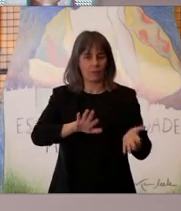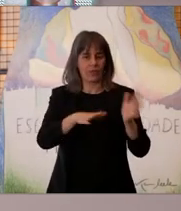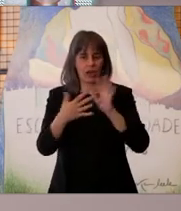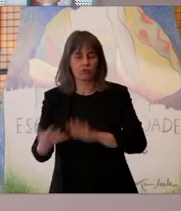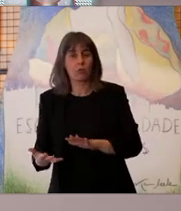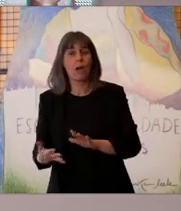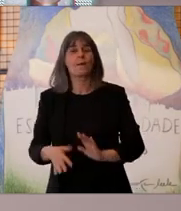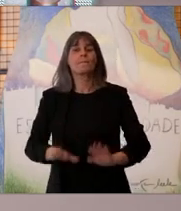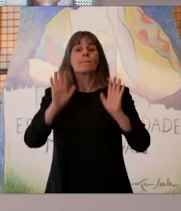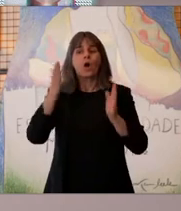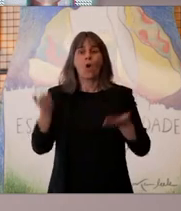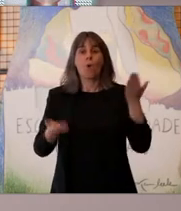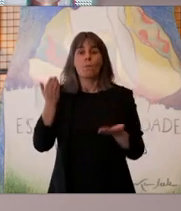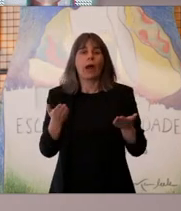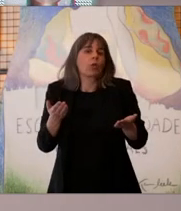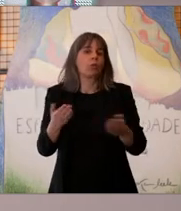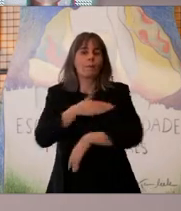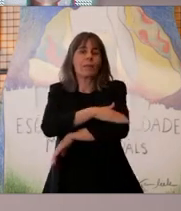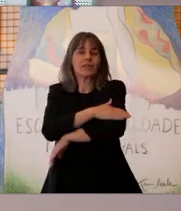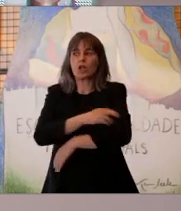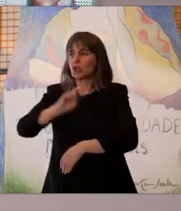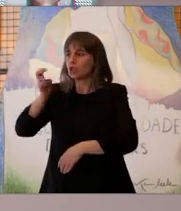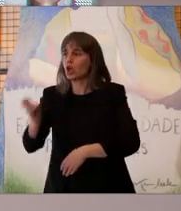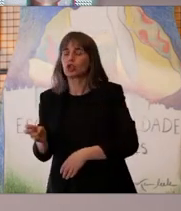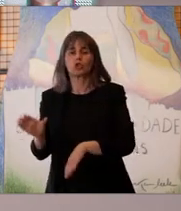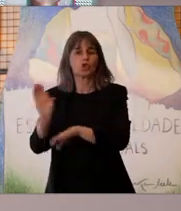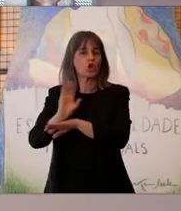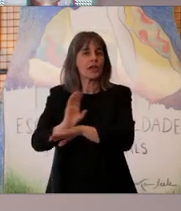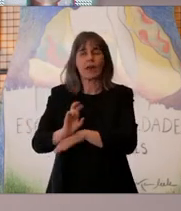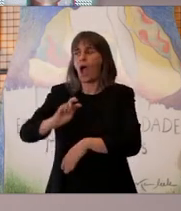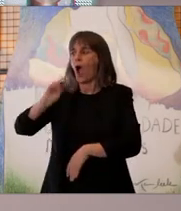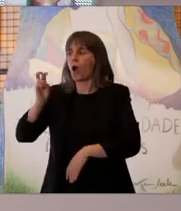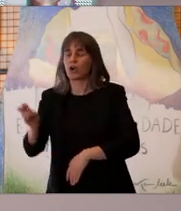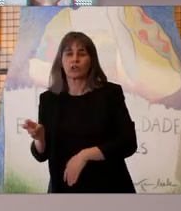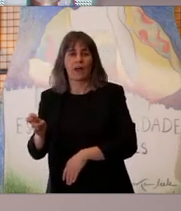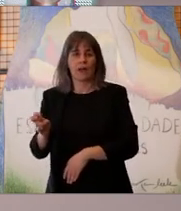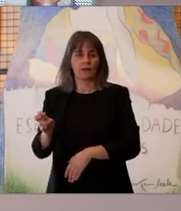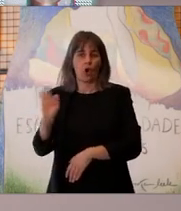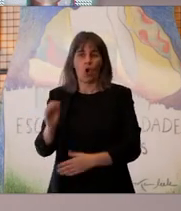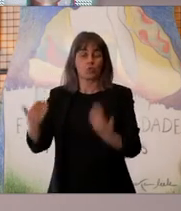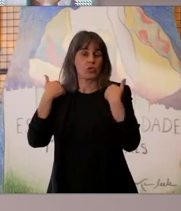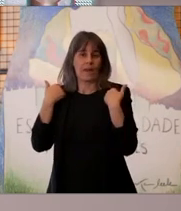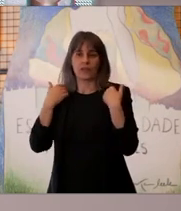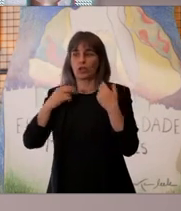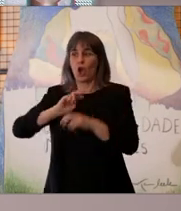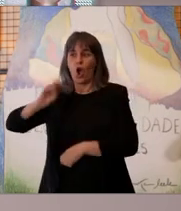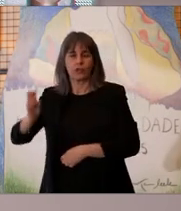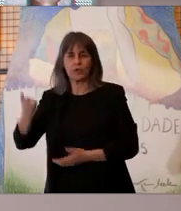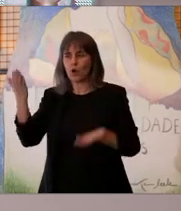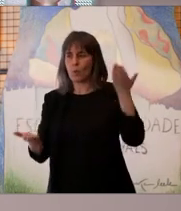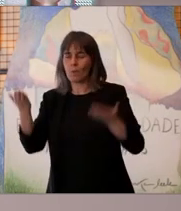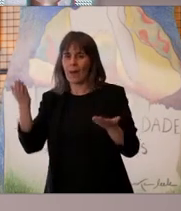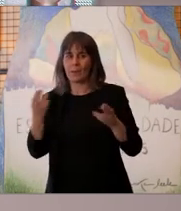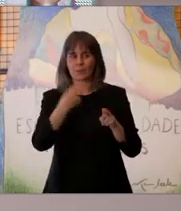comparamos con el resto de posibles carteras o posibles consejerías o posibles responsabilidades institucionales son políticas que tienen